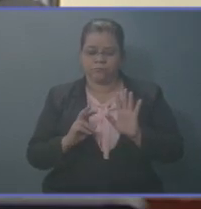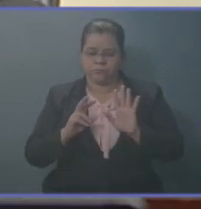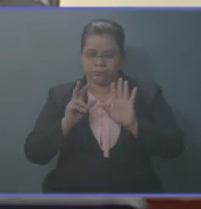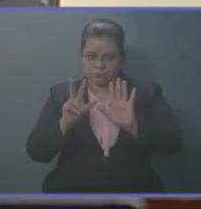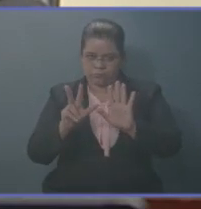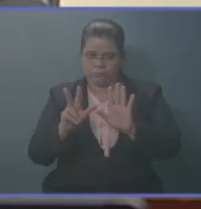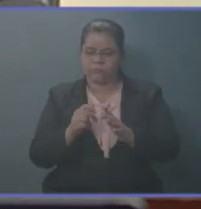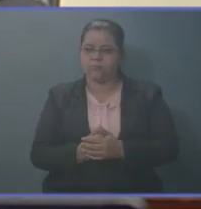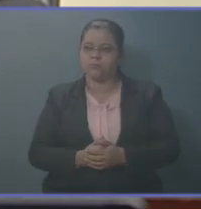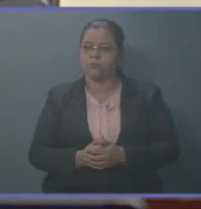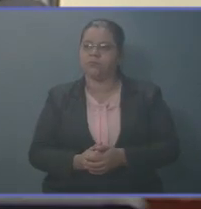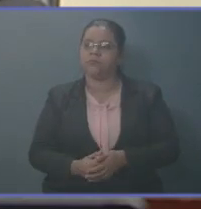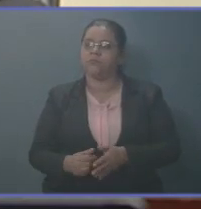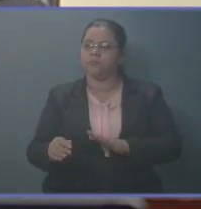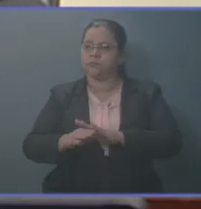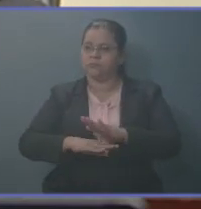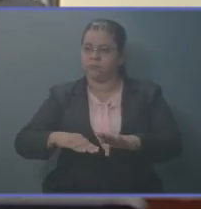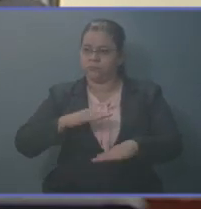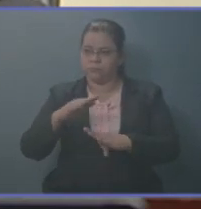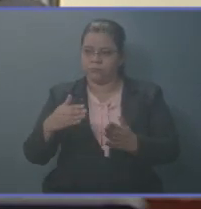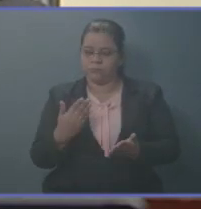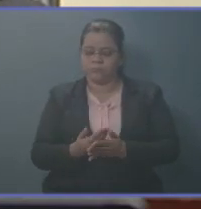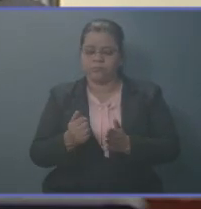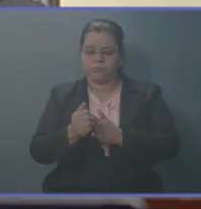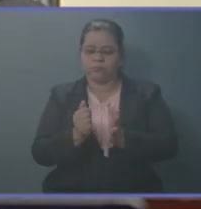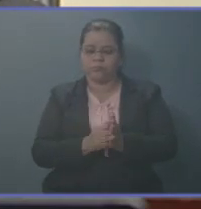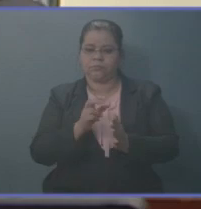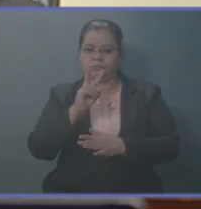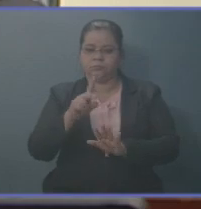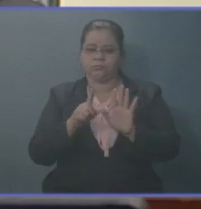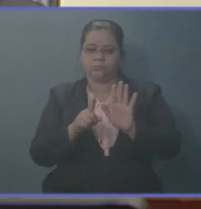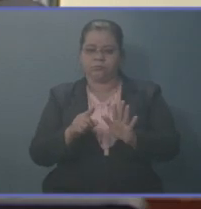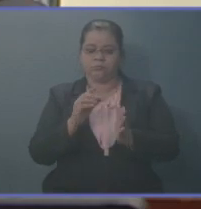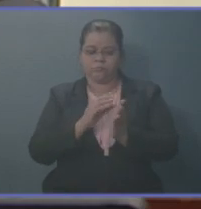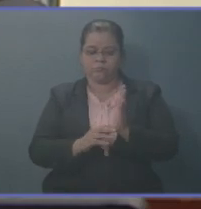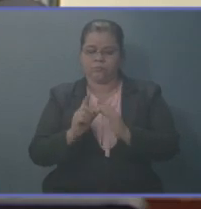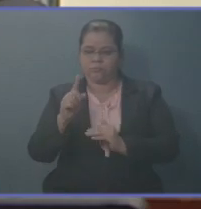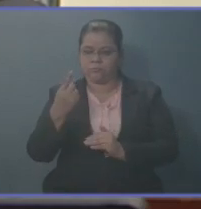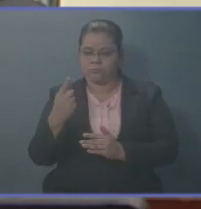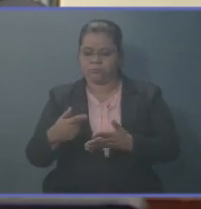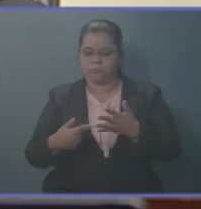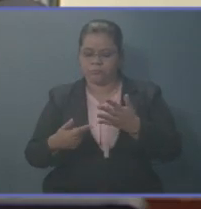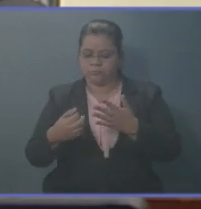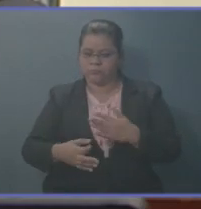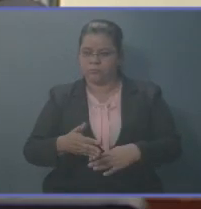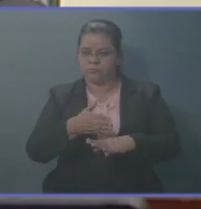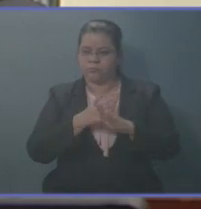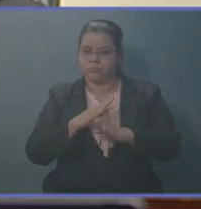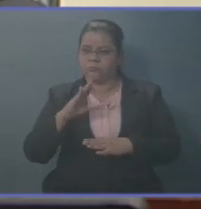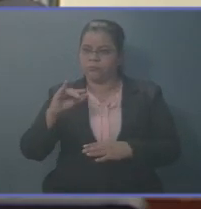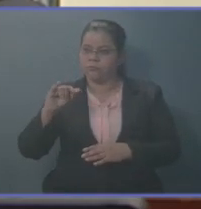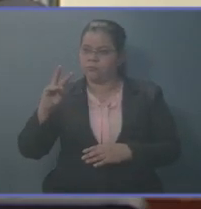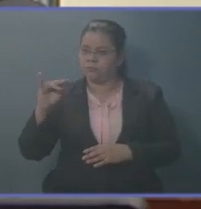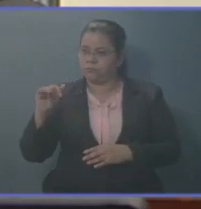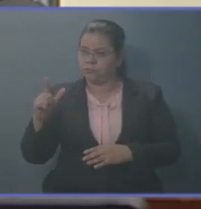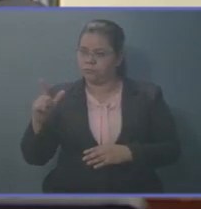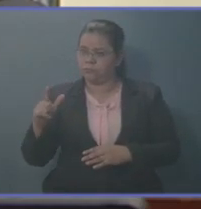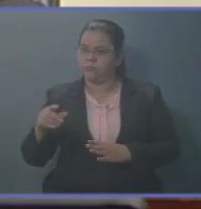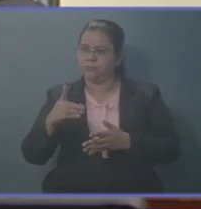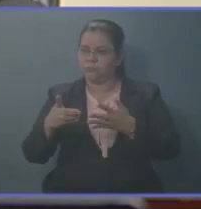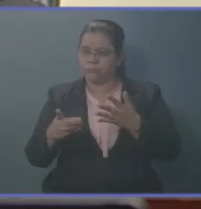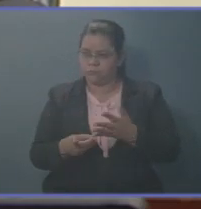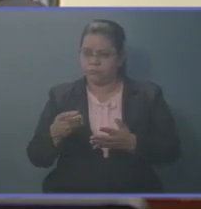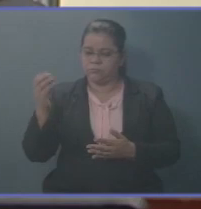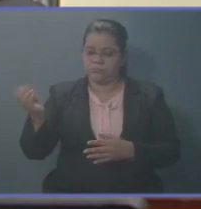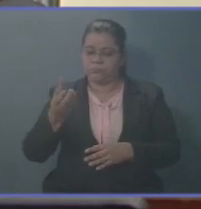8, que conforme al artículo 26, inciso primero de la Ley de Protección Civil, Prevención y Mitigación de Desastres, el decreto de